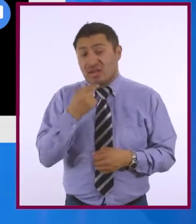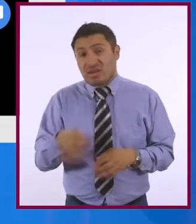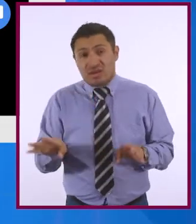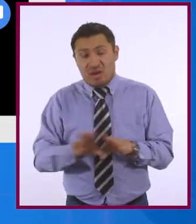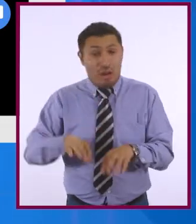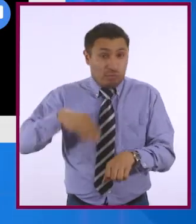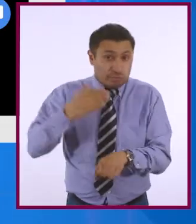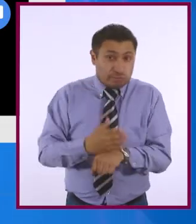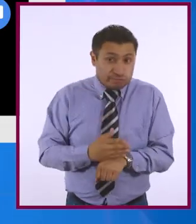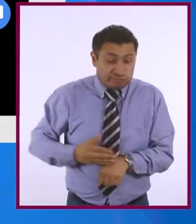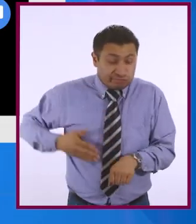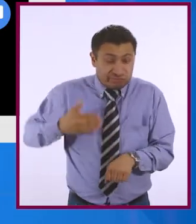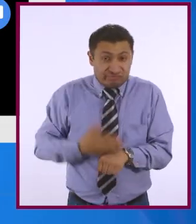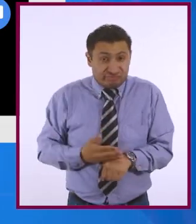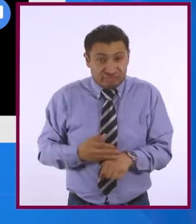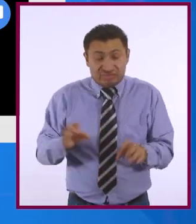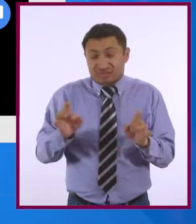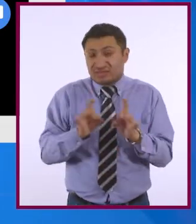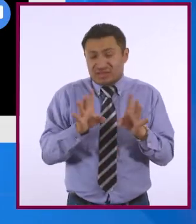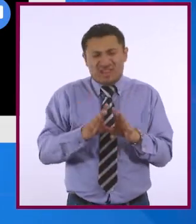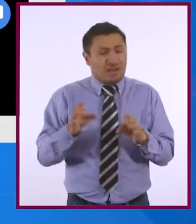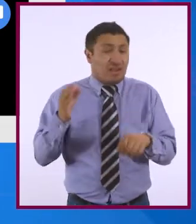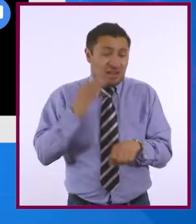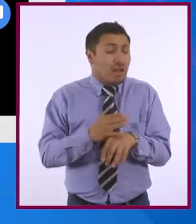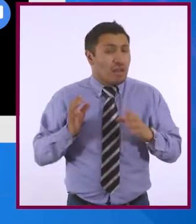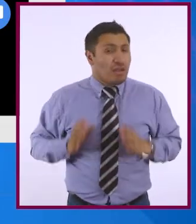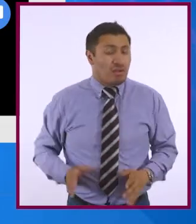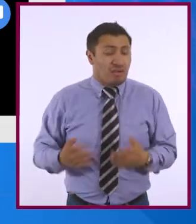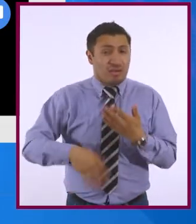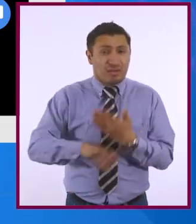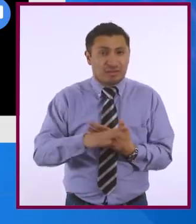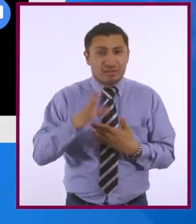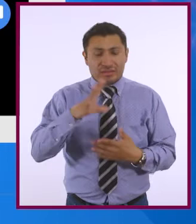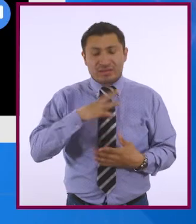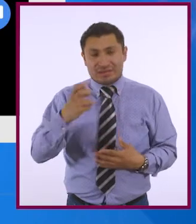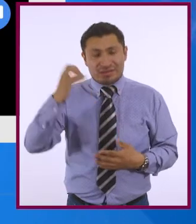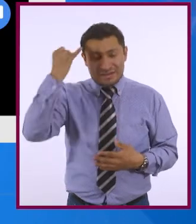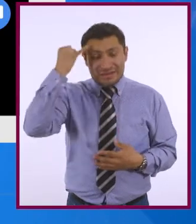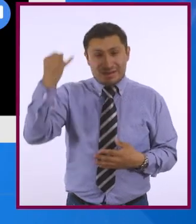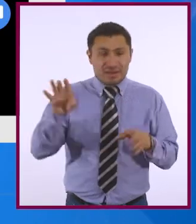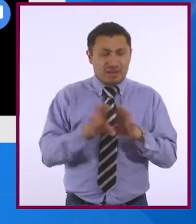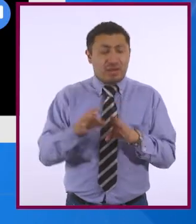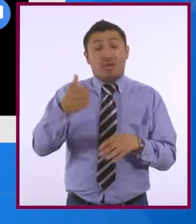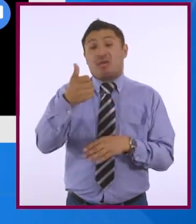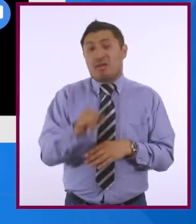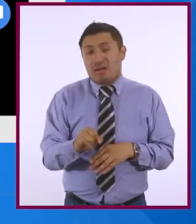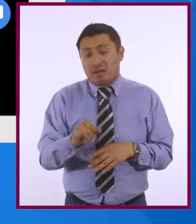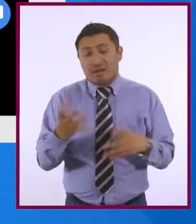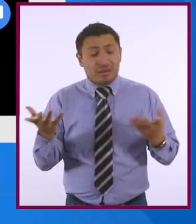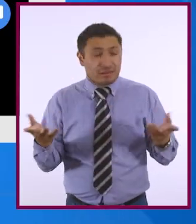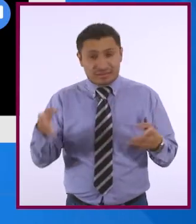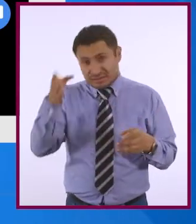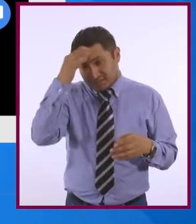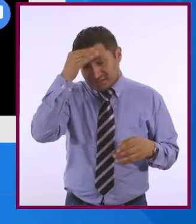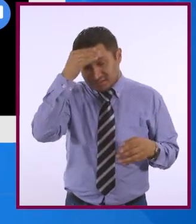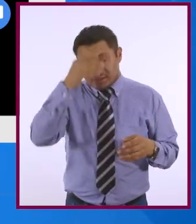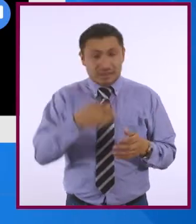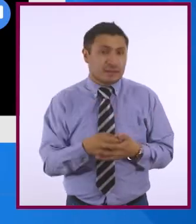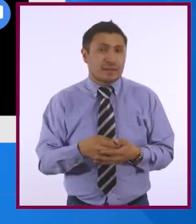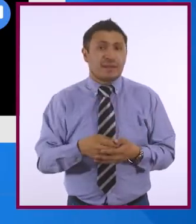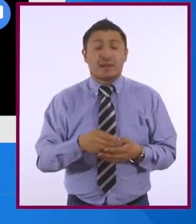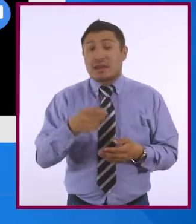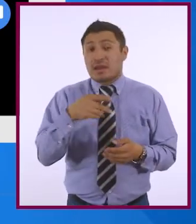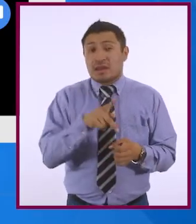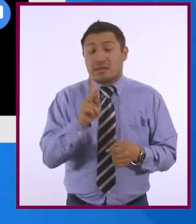eran castigados ocasionalmente corporalmente, ¿no? Tenemos este pensamiento que de esta manera aprendemos, ¿no?